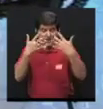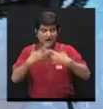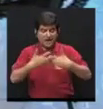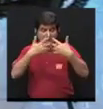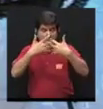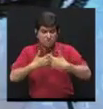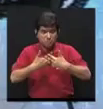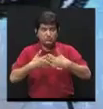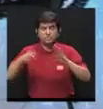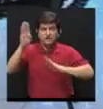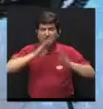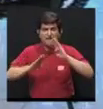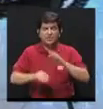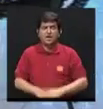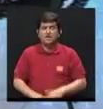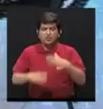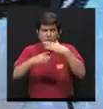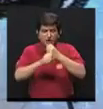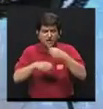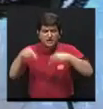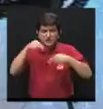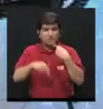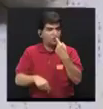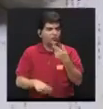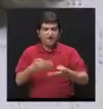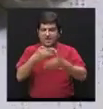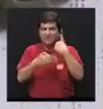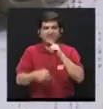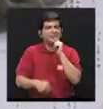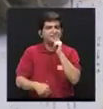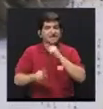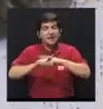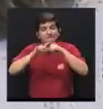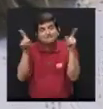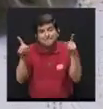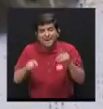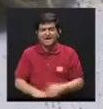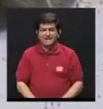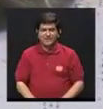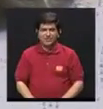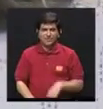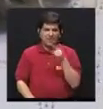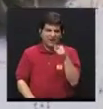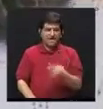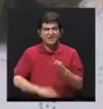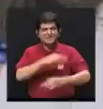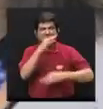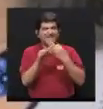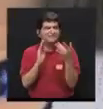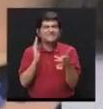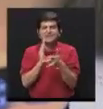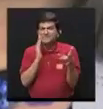sintética, que no nombré quiénes están detrás de ella, pero como es un tipo de tecnología que